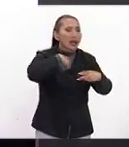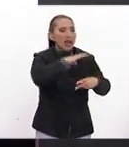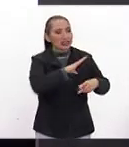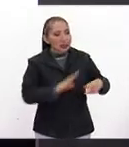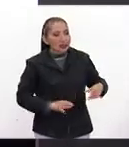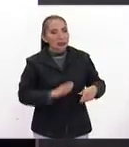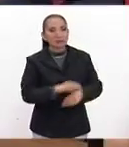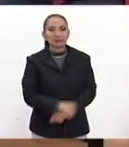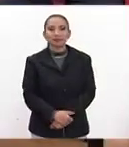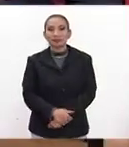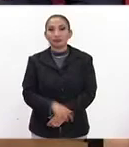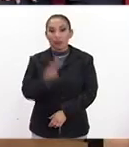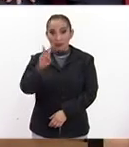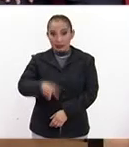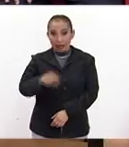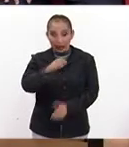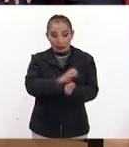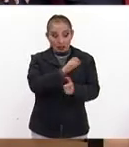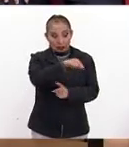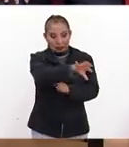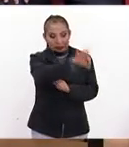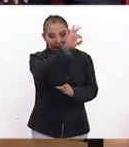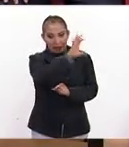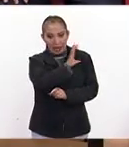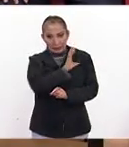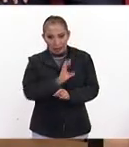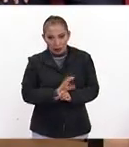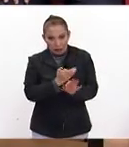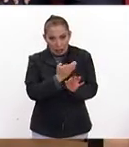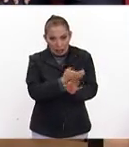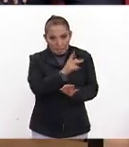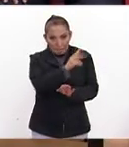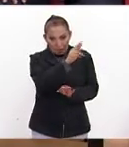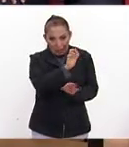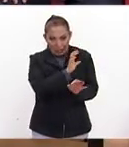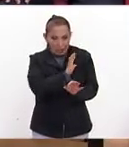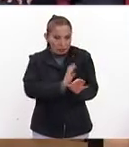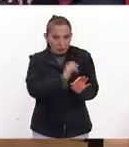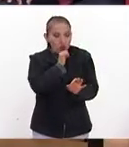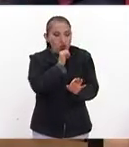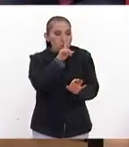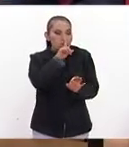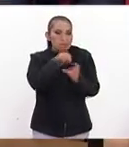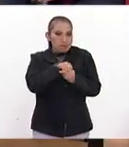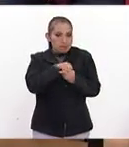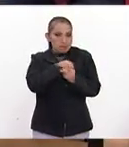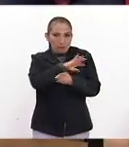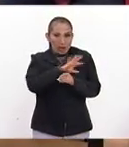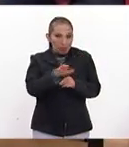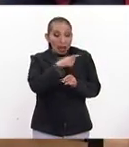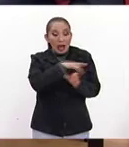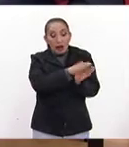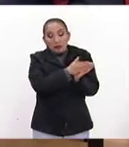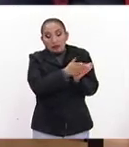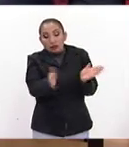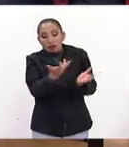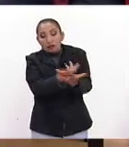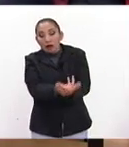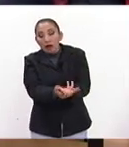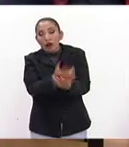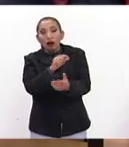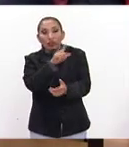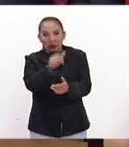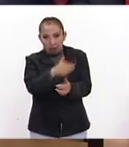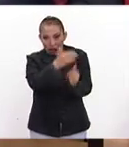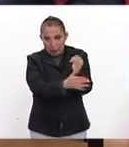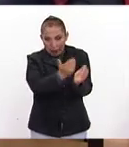De silencio. Eso quiere decir que los candidatos, y bueno, ya ahorita todavía precandidatos, no pueden hacer ninguna aparición pública, no pueden hacer actos de